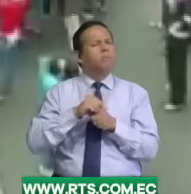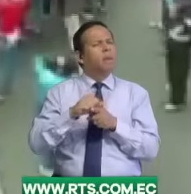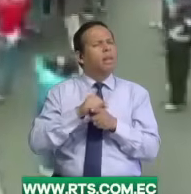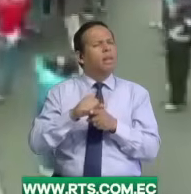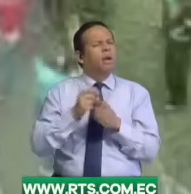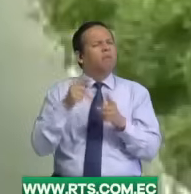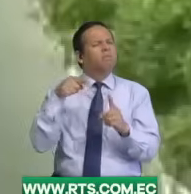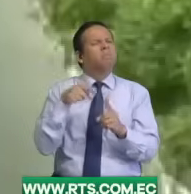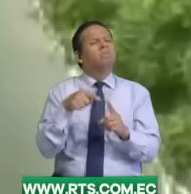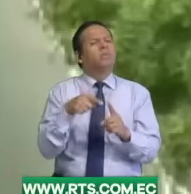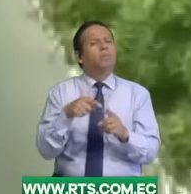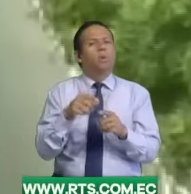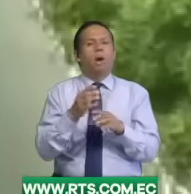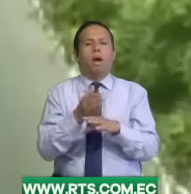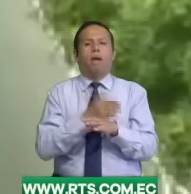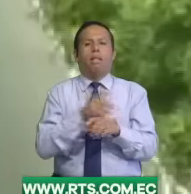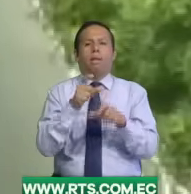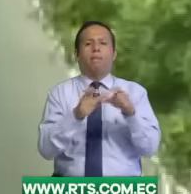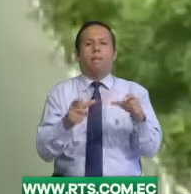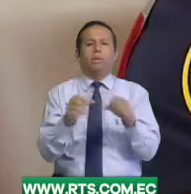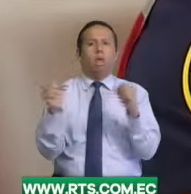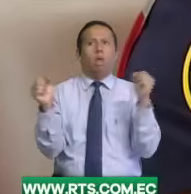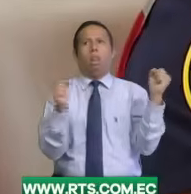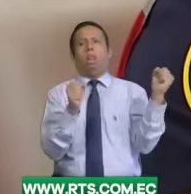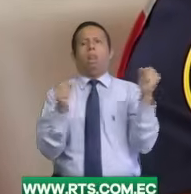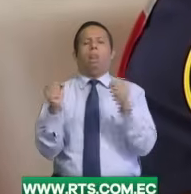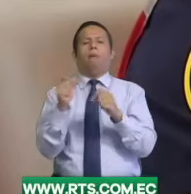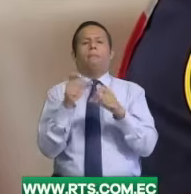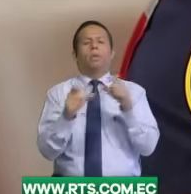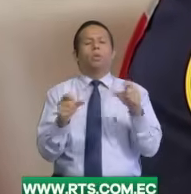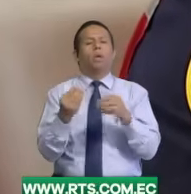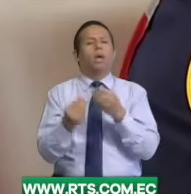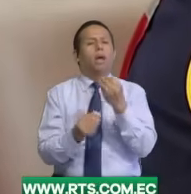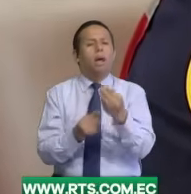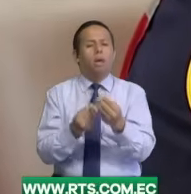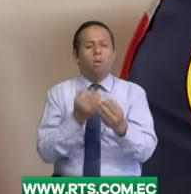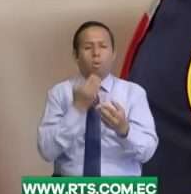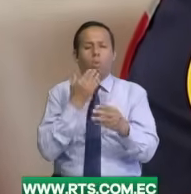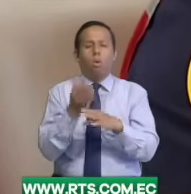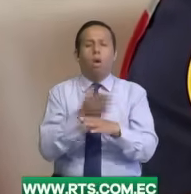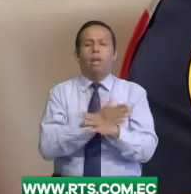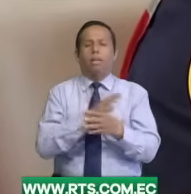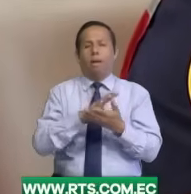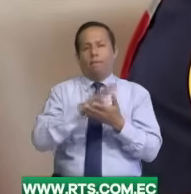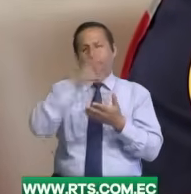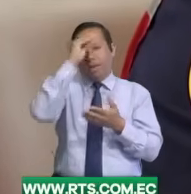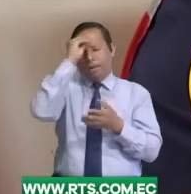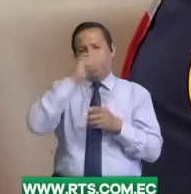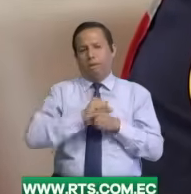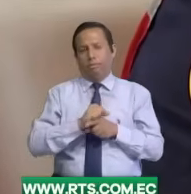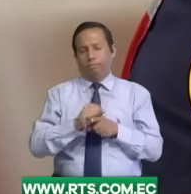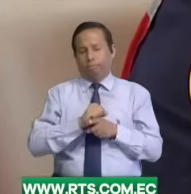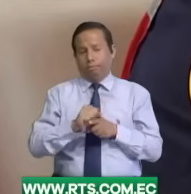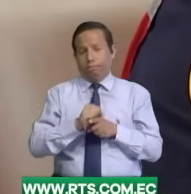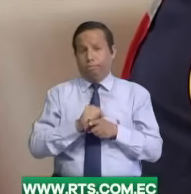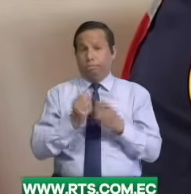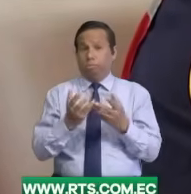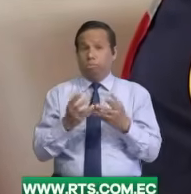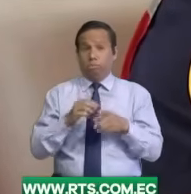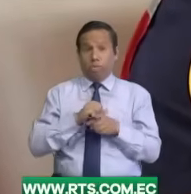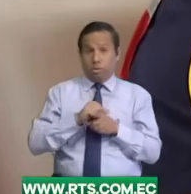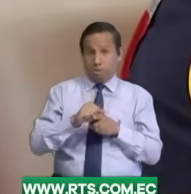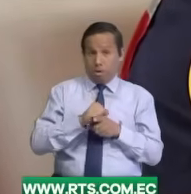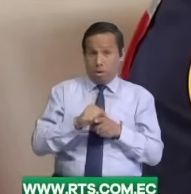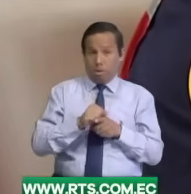preparar a las personas ante un sismo. A través de este simulacro se va a generar un ambiente propicio para